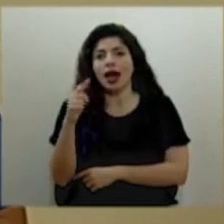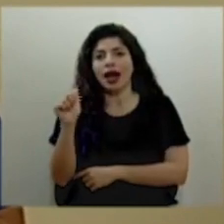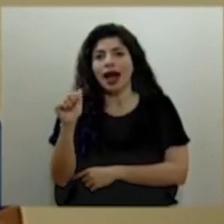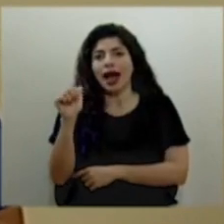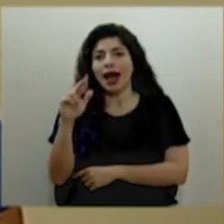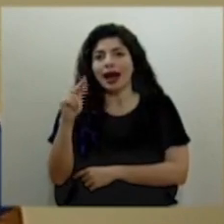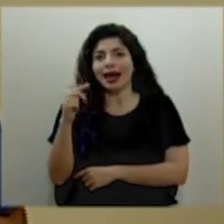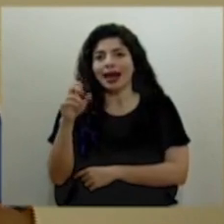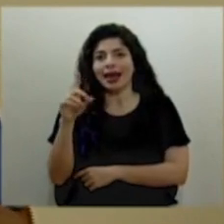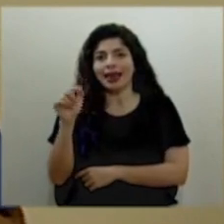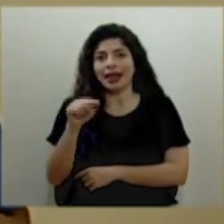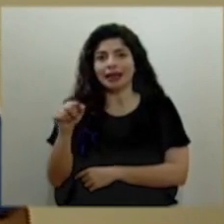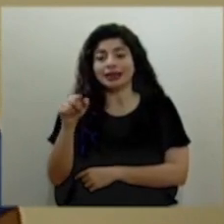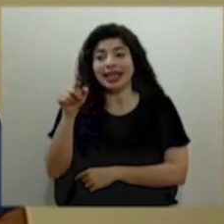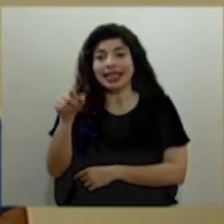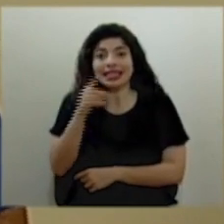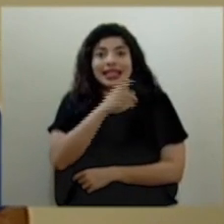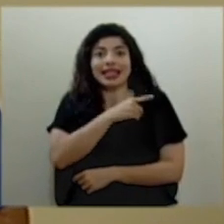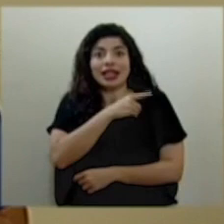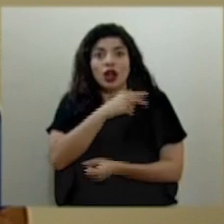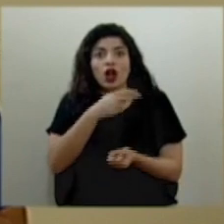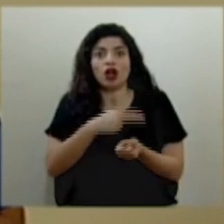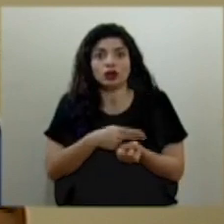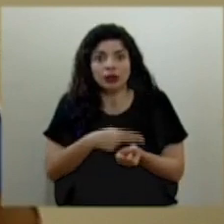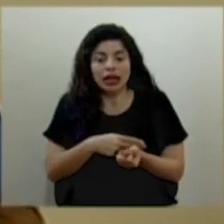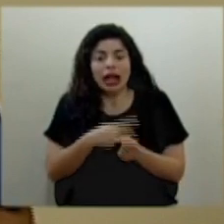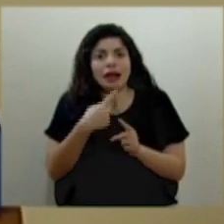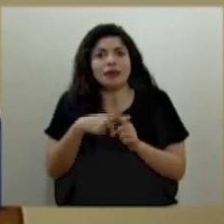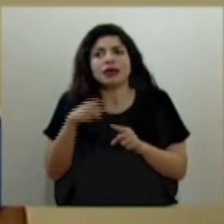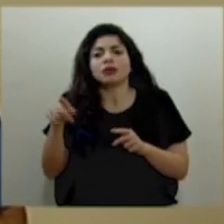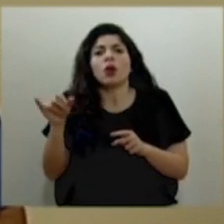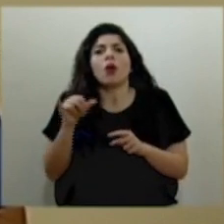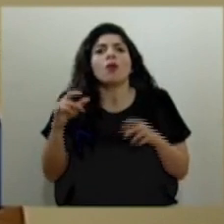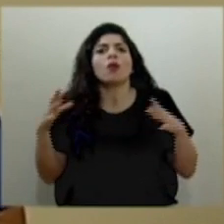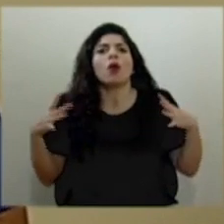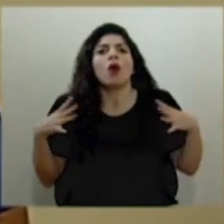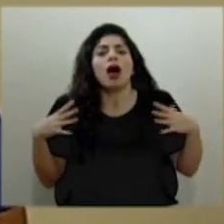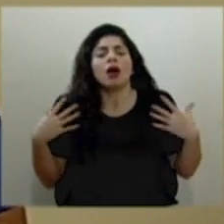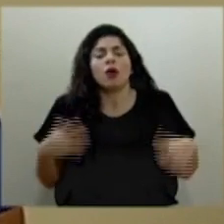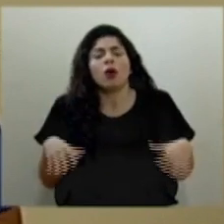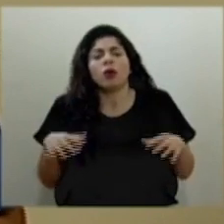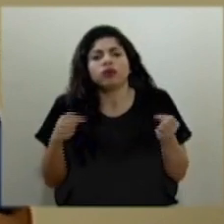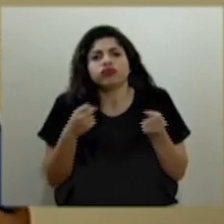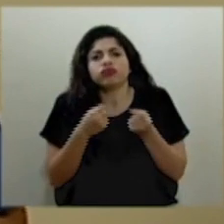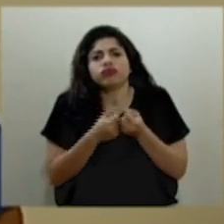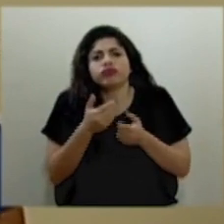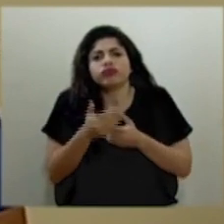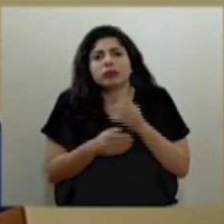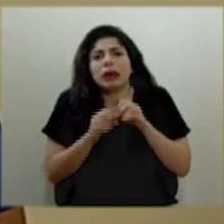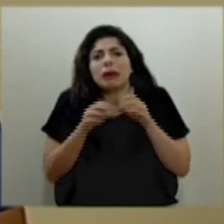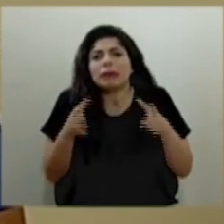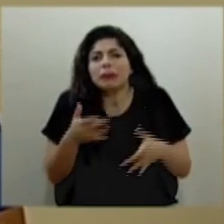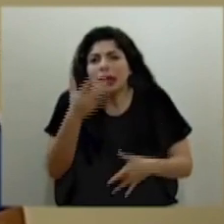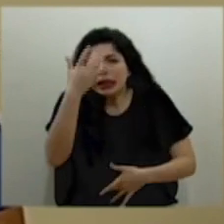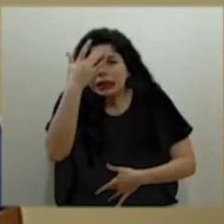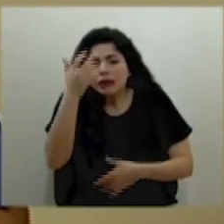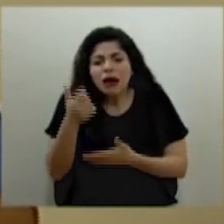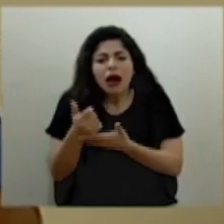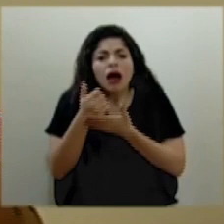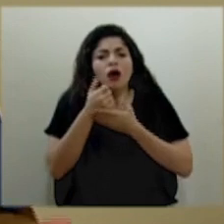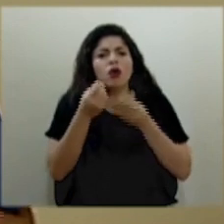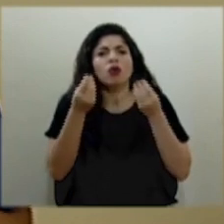directora del hospital. Ella además ha sido un ángel en todo este proceso de la pandemia, que ha colaborado muchísimo en